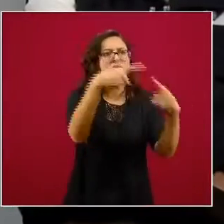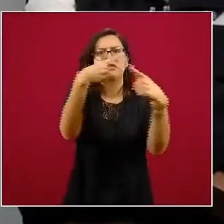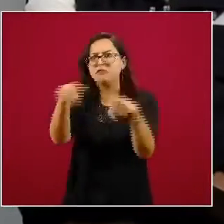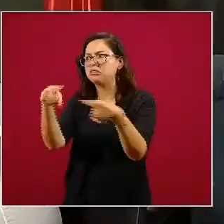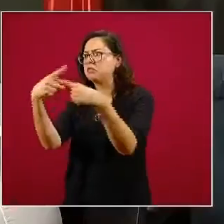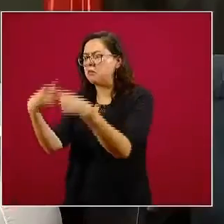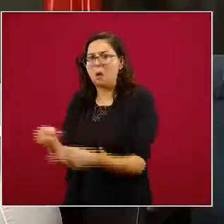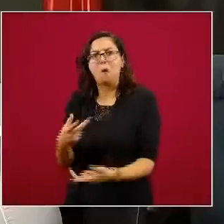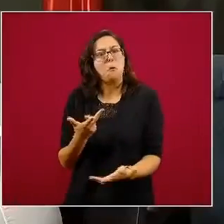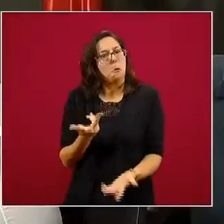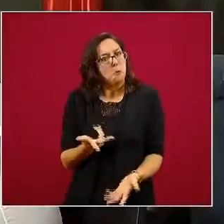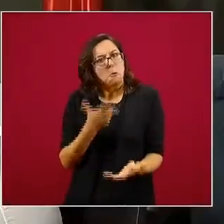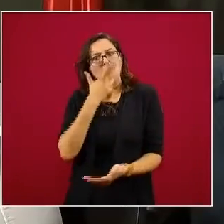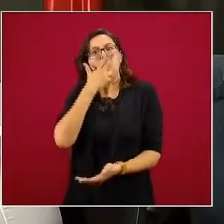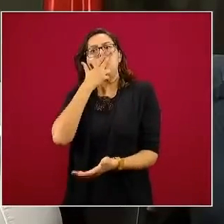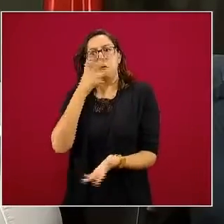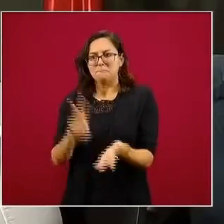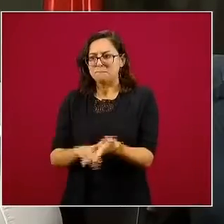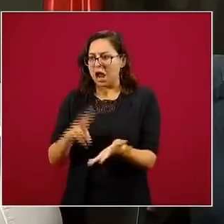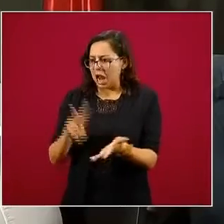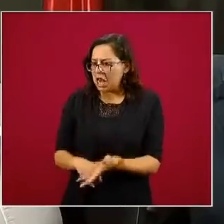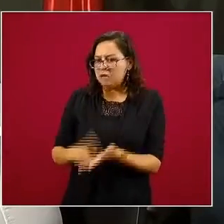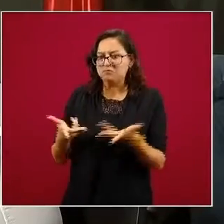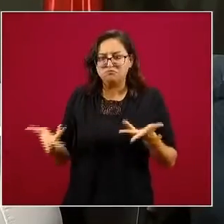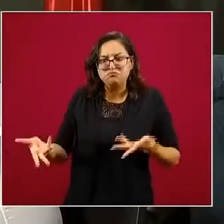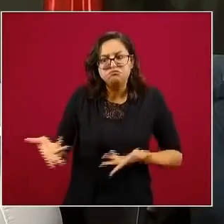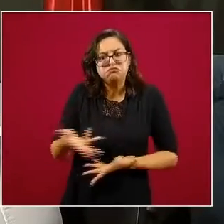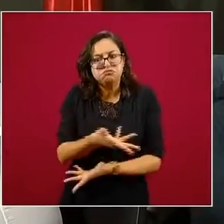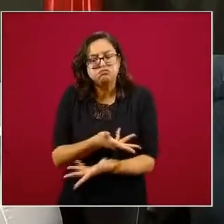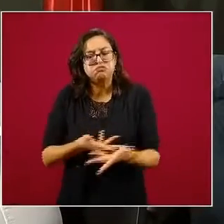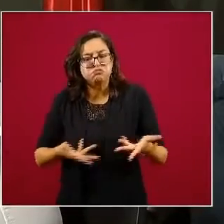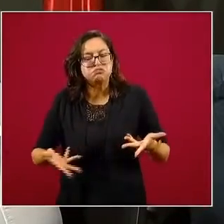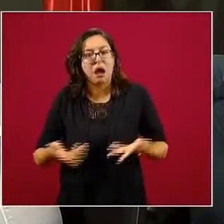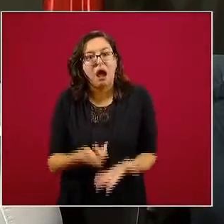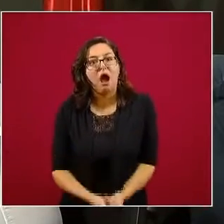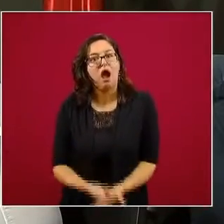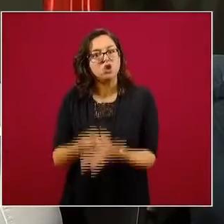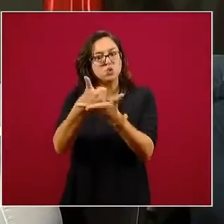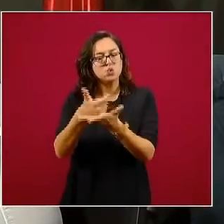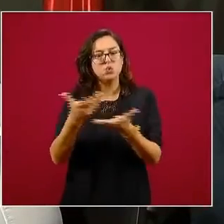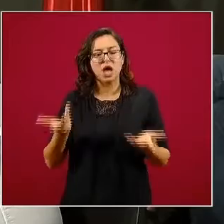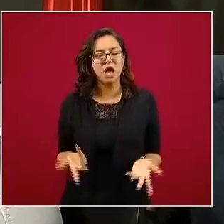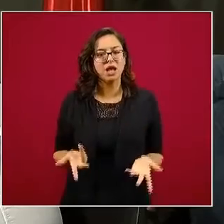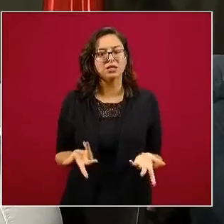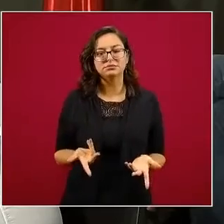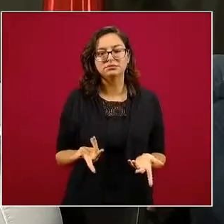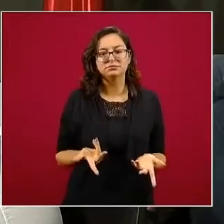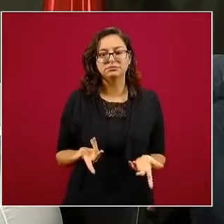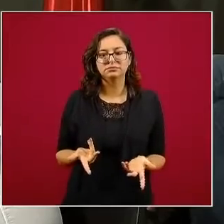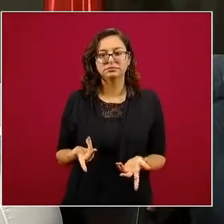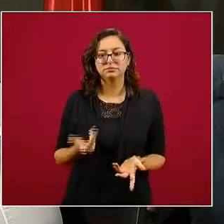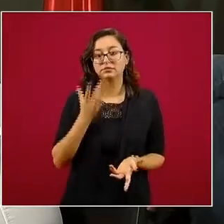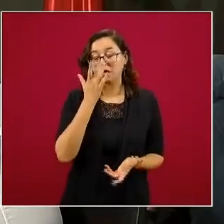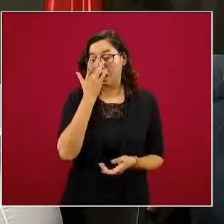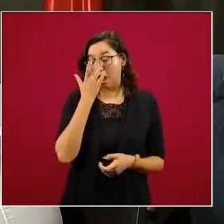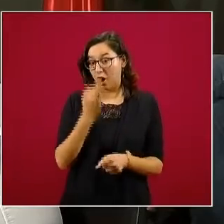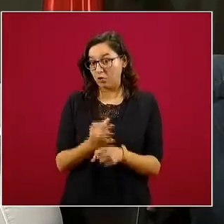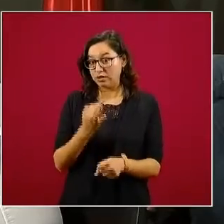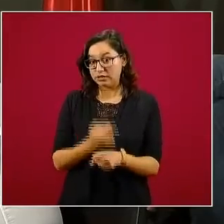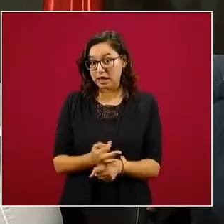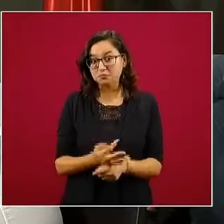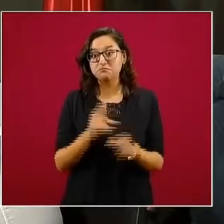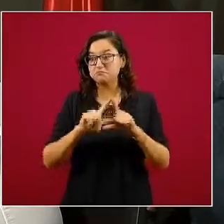ejemplo con el gobernador Barbosa, y es justo lo que hoy nos da un enorme gusto constatar, este esquema del pacto